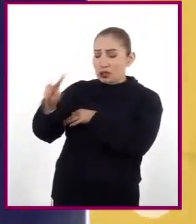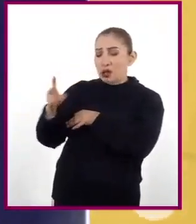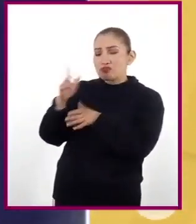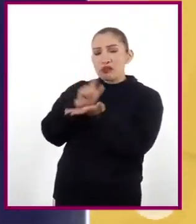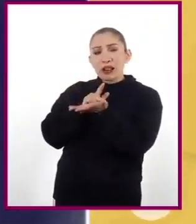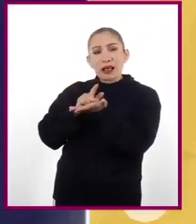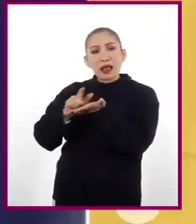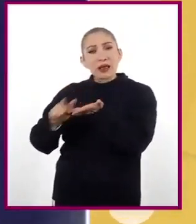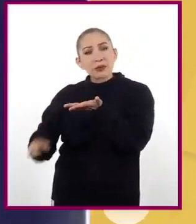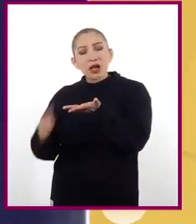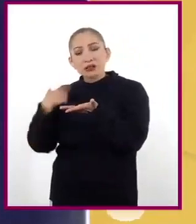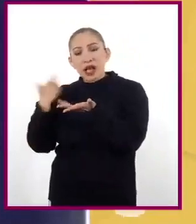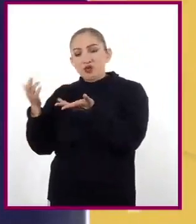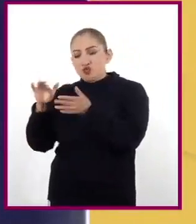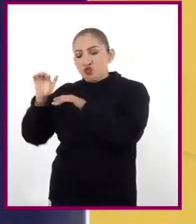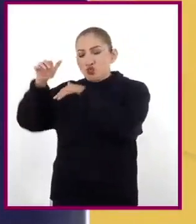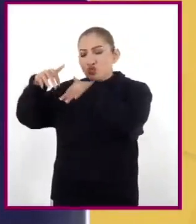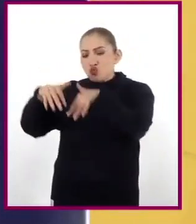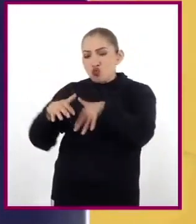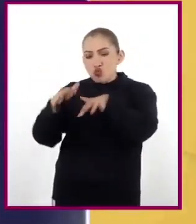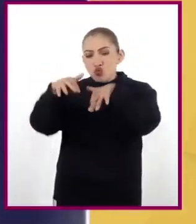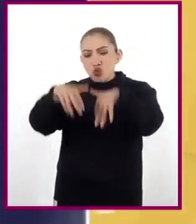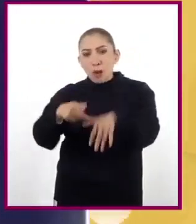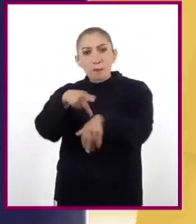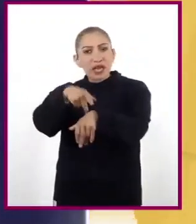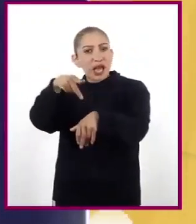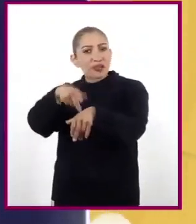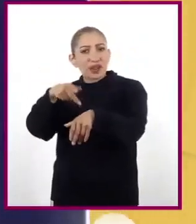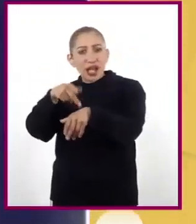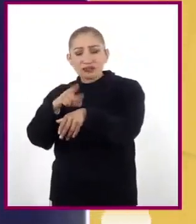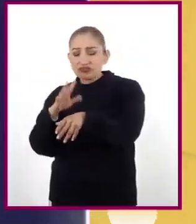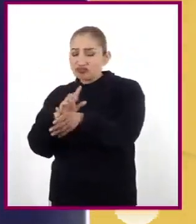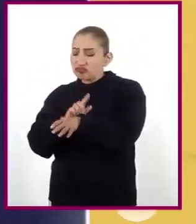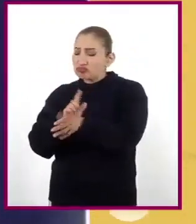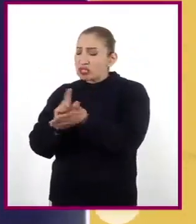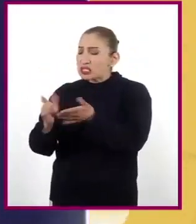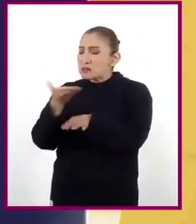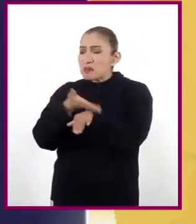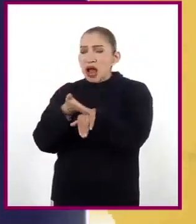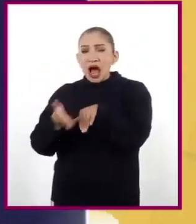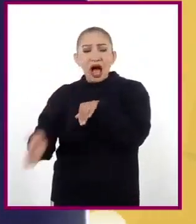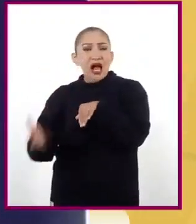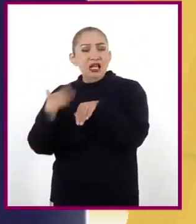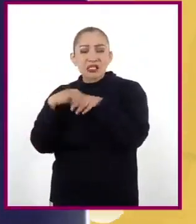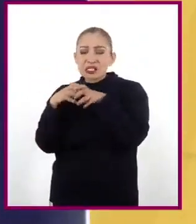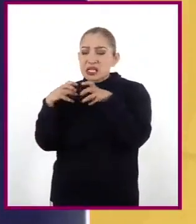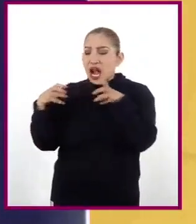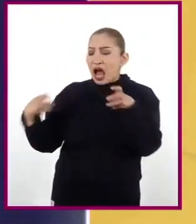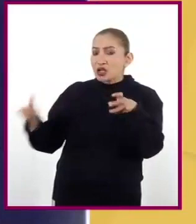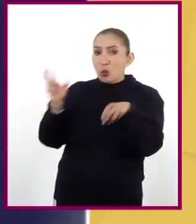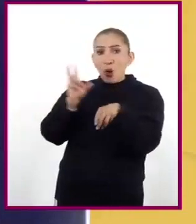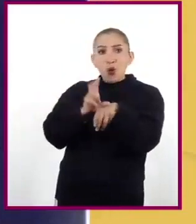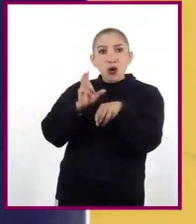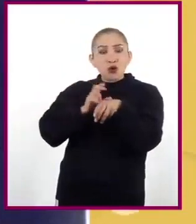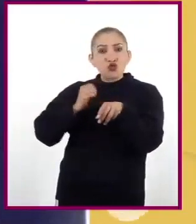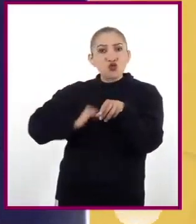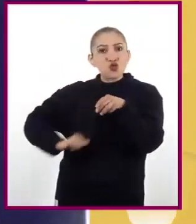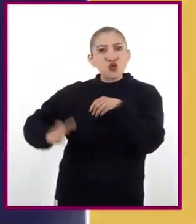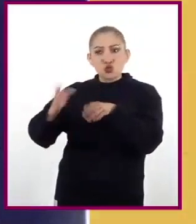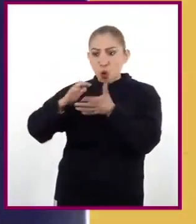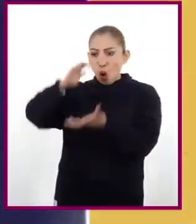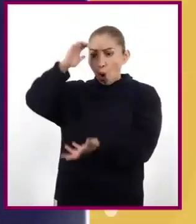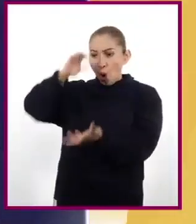diáfanas que se precipitaban por un lecho de piedras pulidas, blancas y enormes como huevos